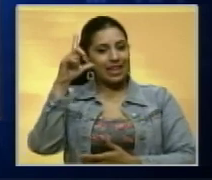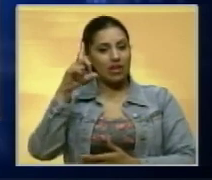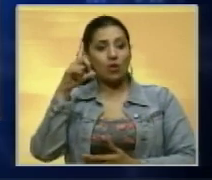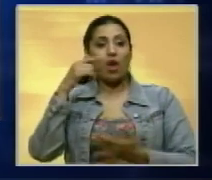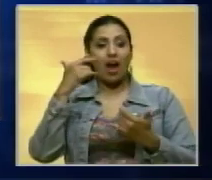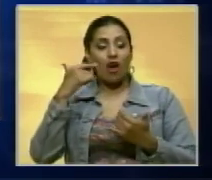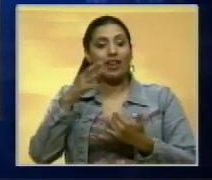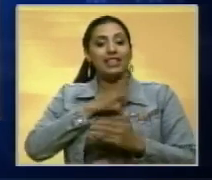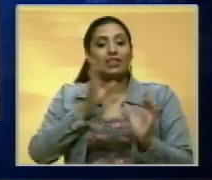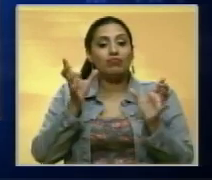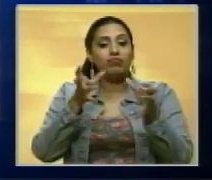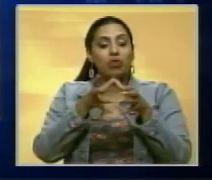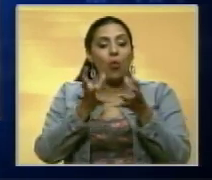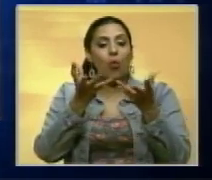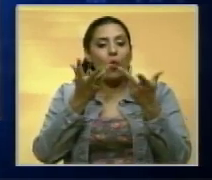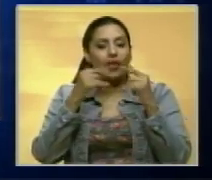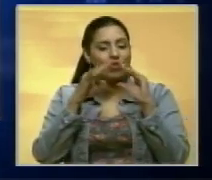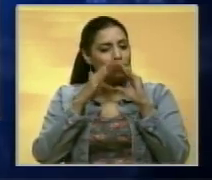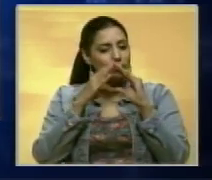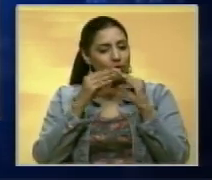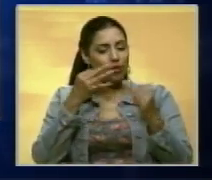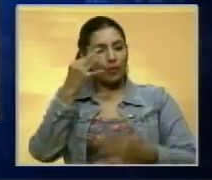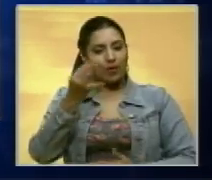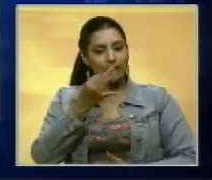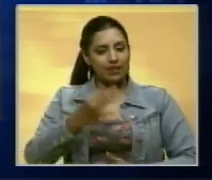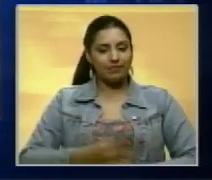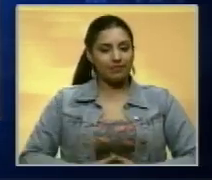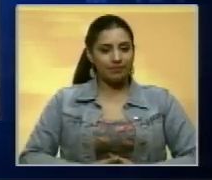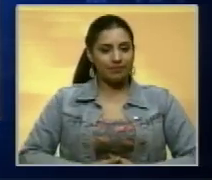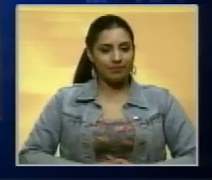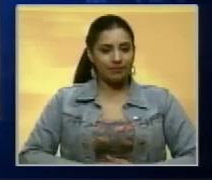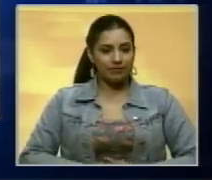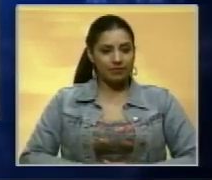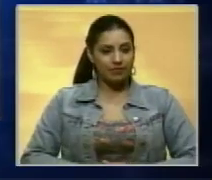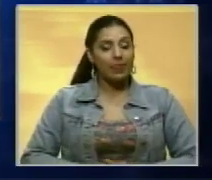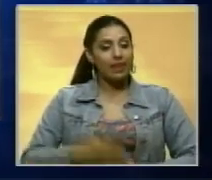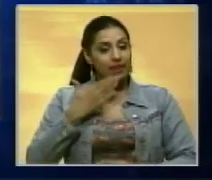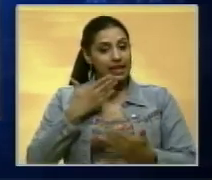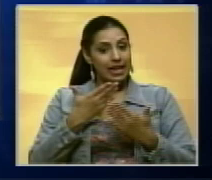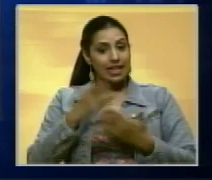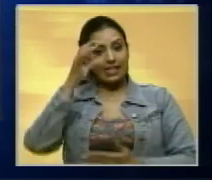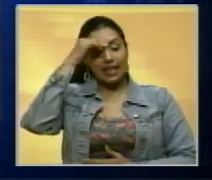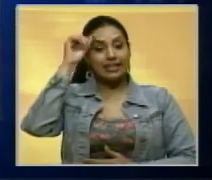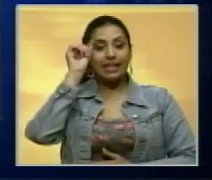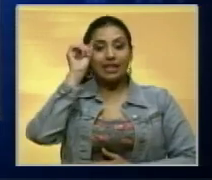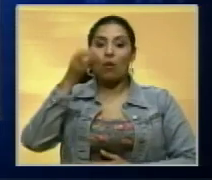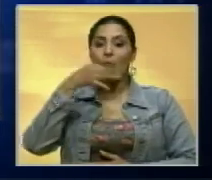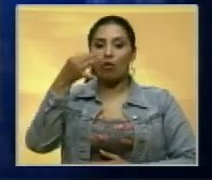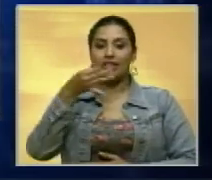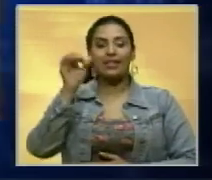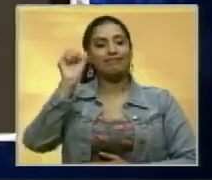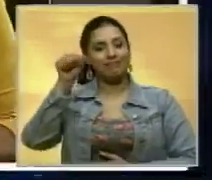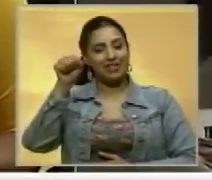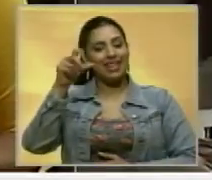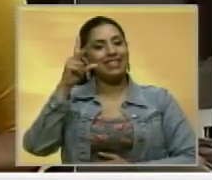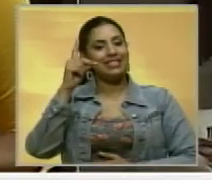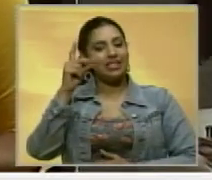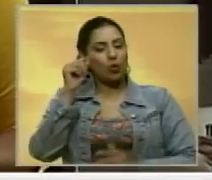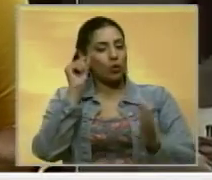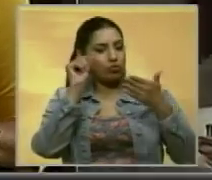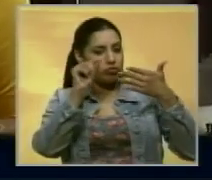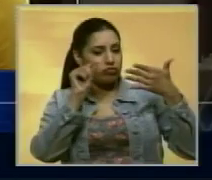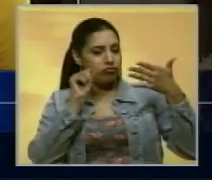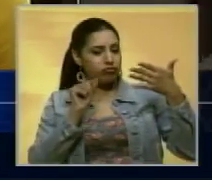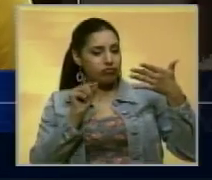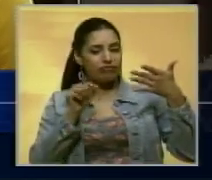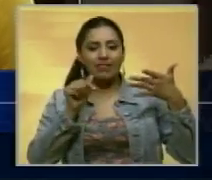Pérez. Ella se encuentra allá y nos tiene todos los detalles. Muy buenas tardes, Lirio. Gracias, Endrina. Buenas tardes. Exactamente. Ese es el segundo punto de la